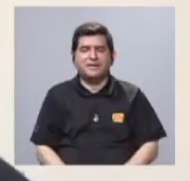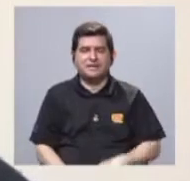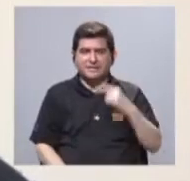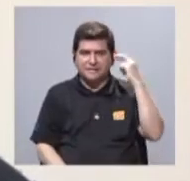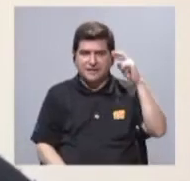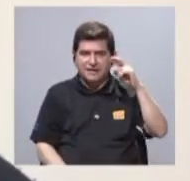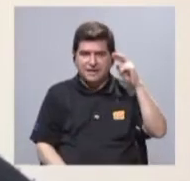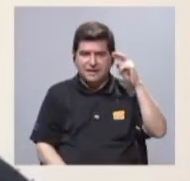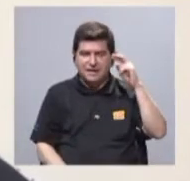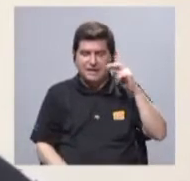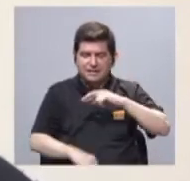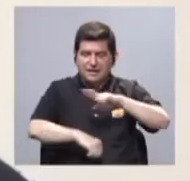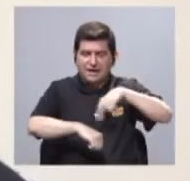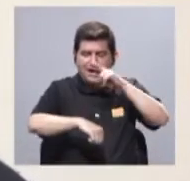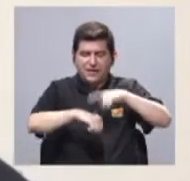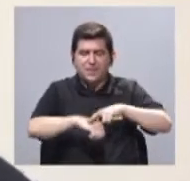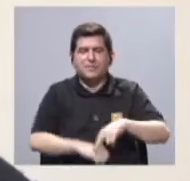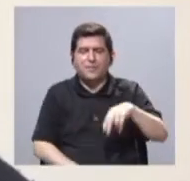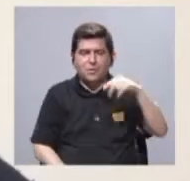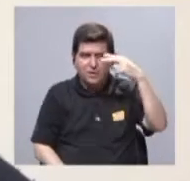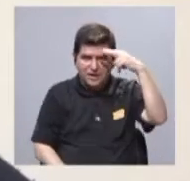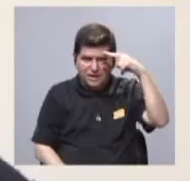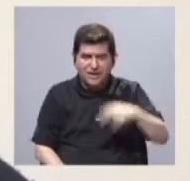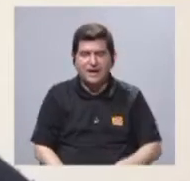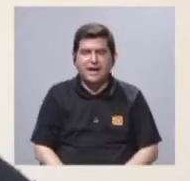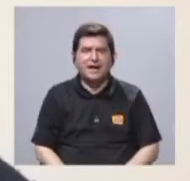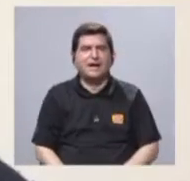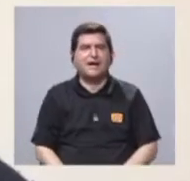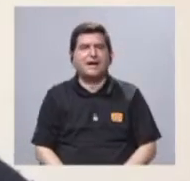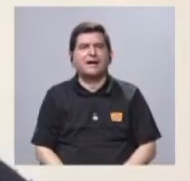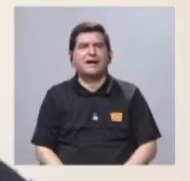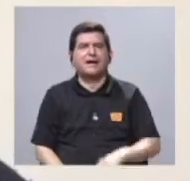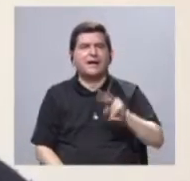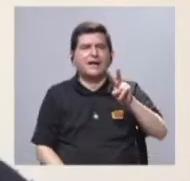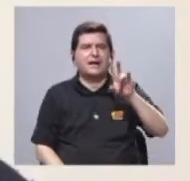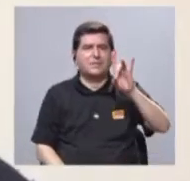Mexicana, el 28 de agosto. De ahí se